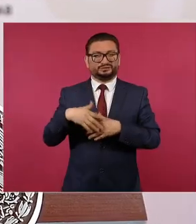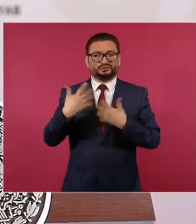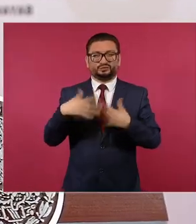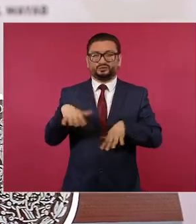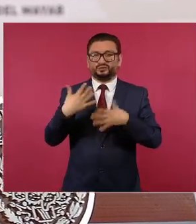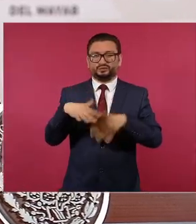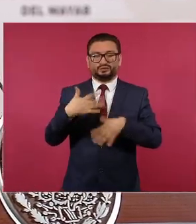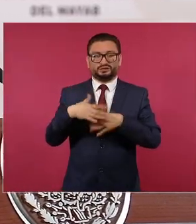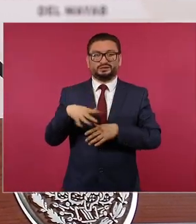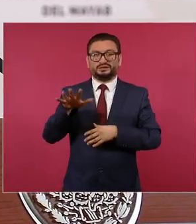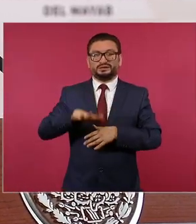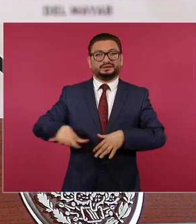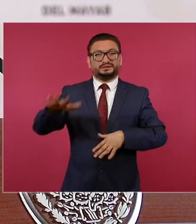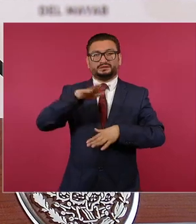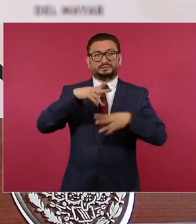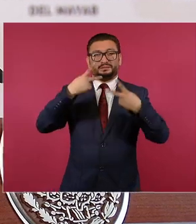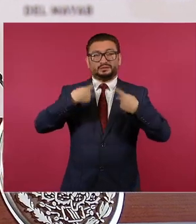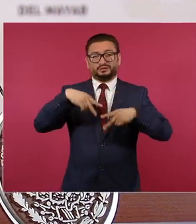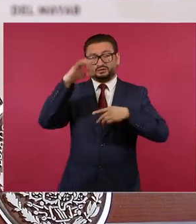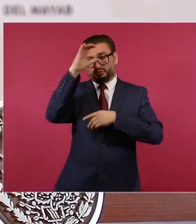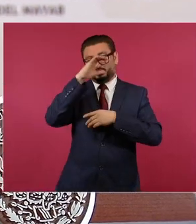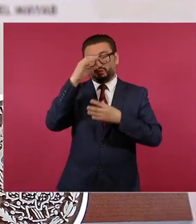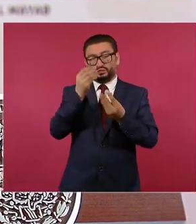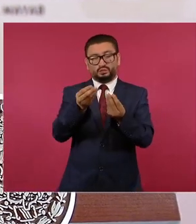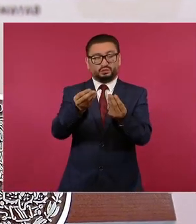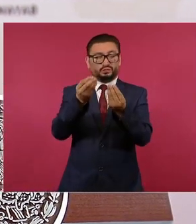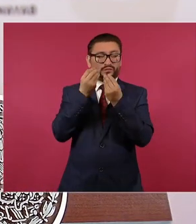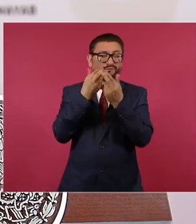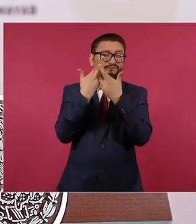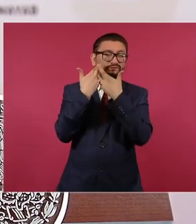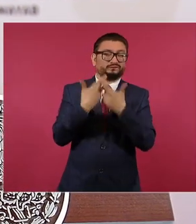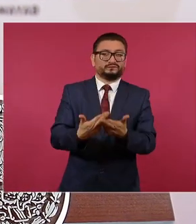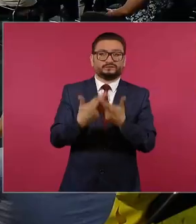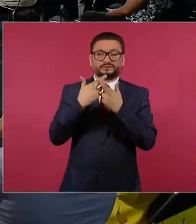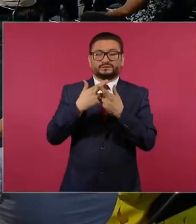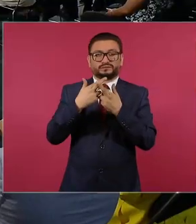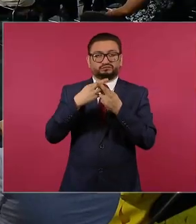excepcional, es uno de los pueblos con más cultura en el mundo.